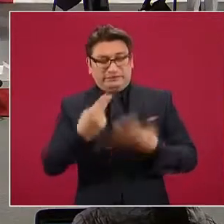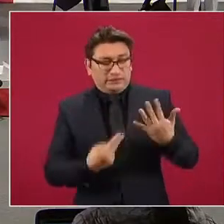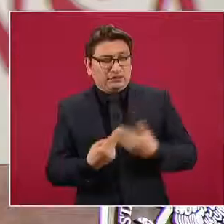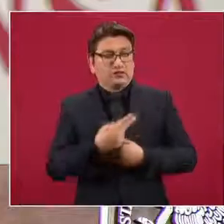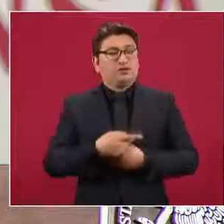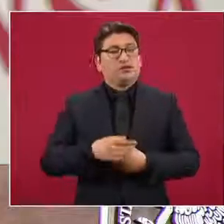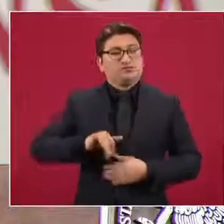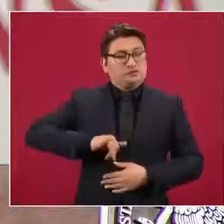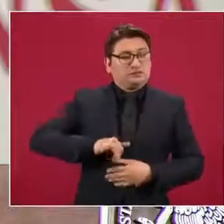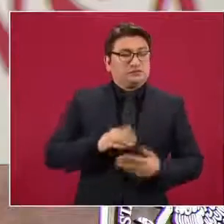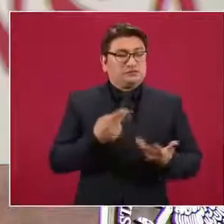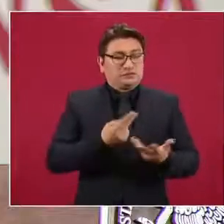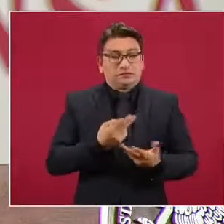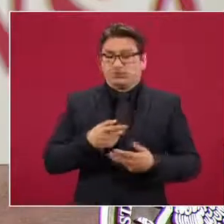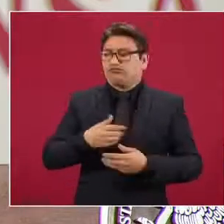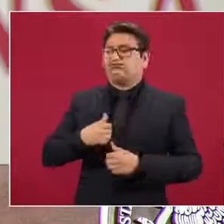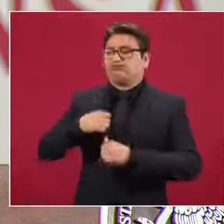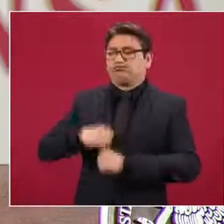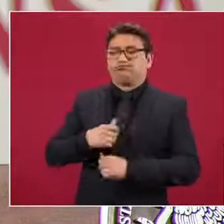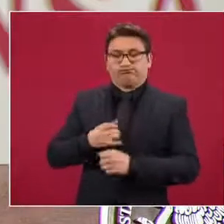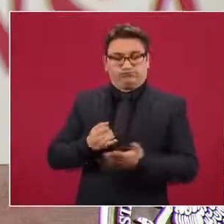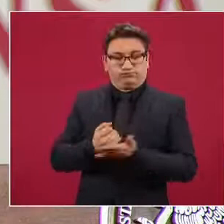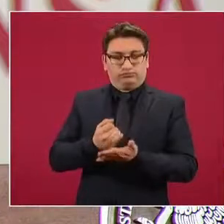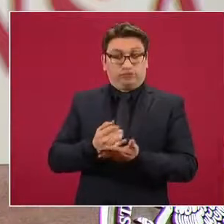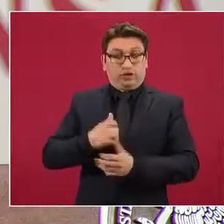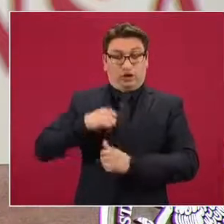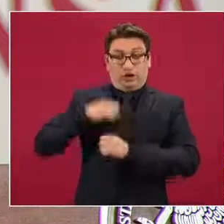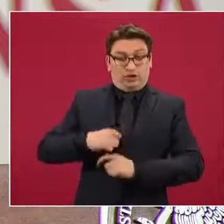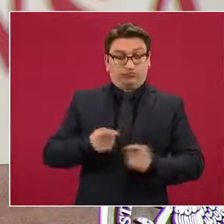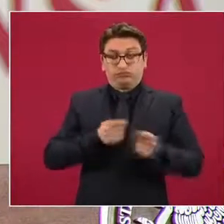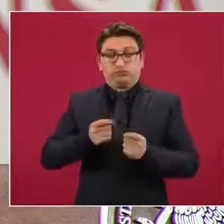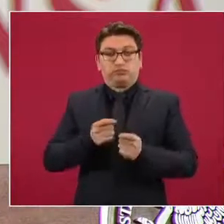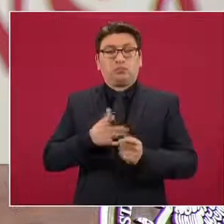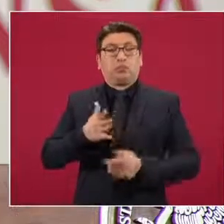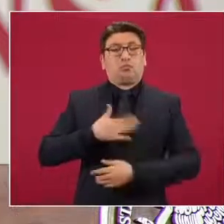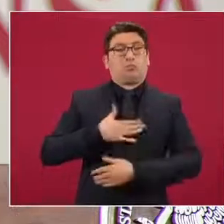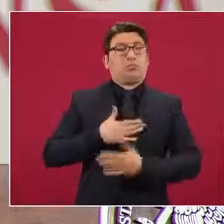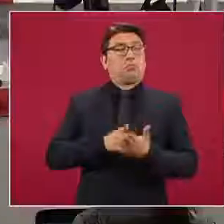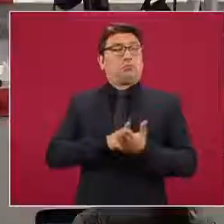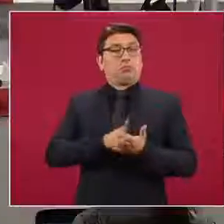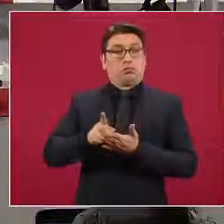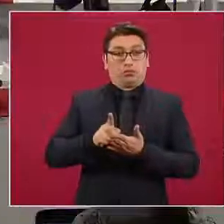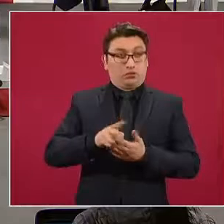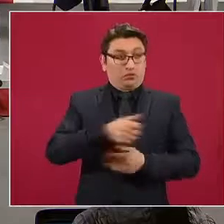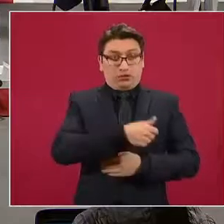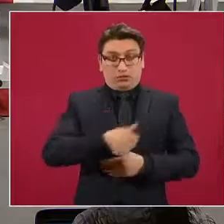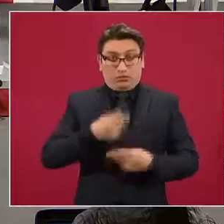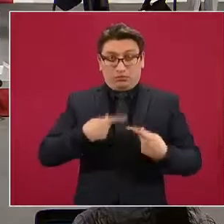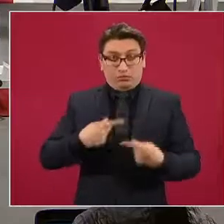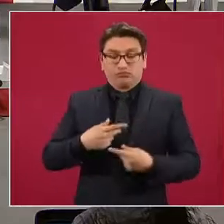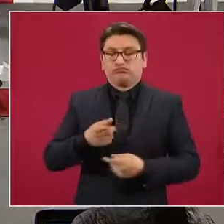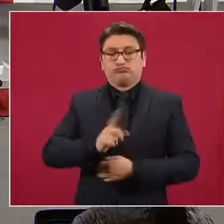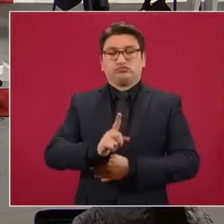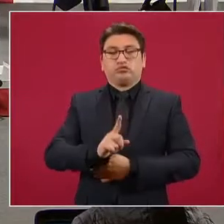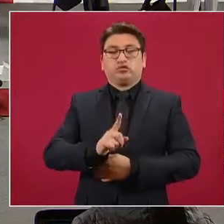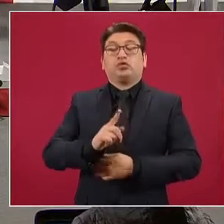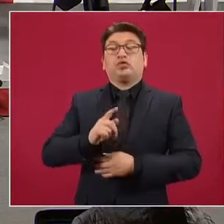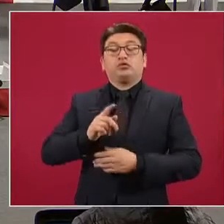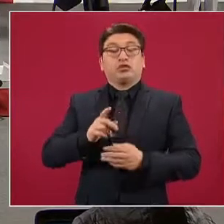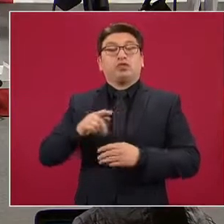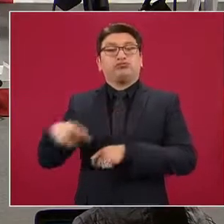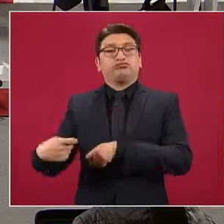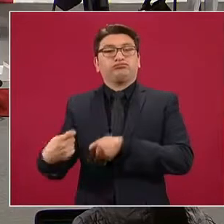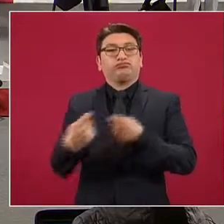de su interés. Ni el poder ni la autoridad son derechos o atributos de tu persona. Uno y otro solo